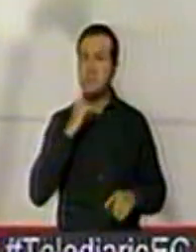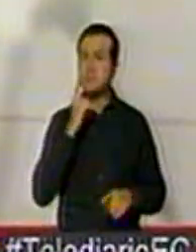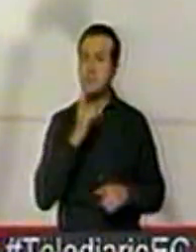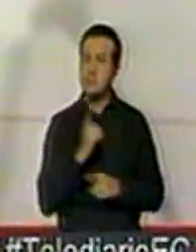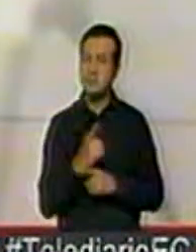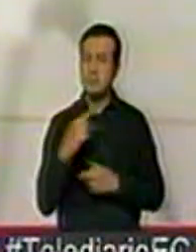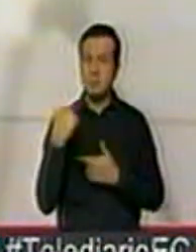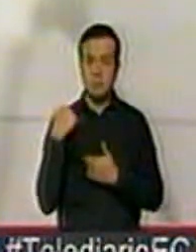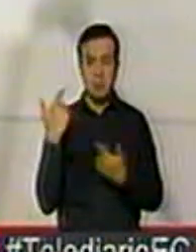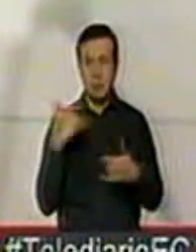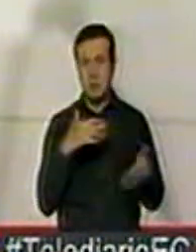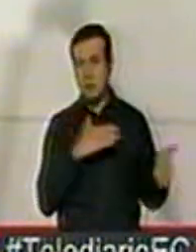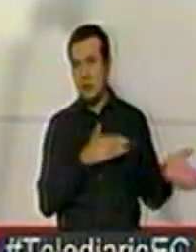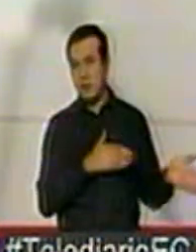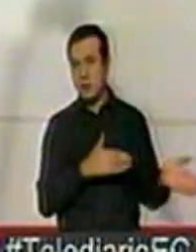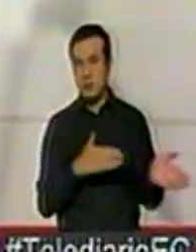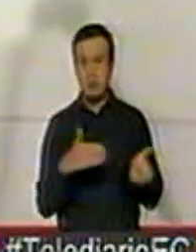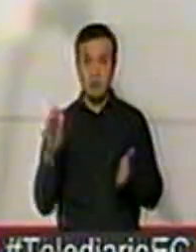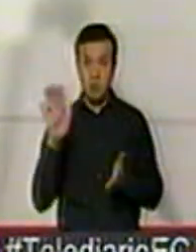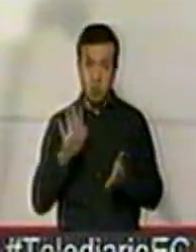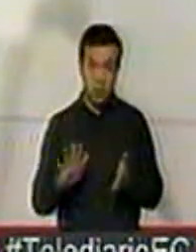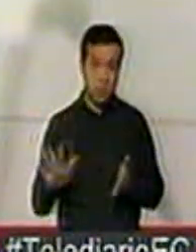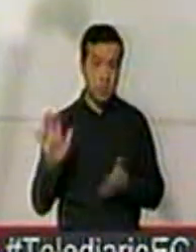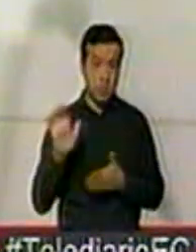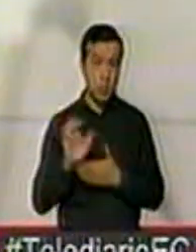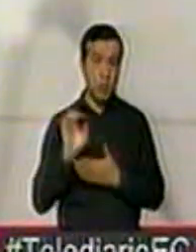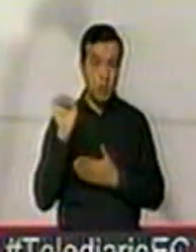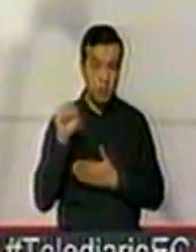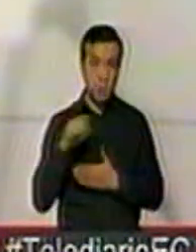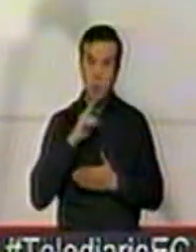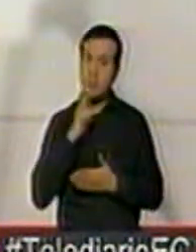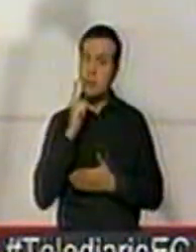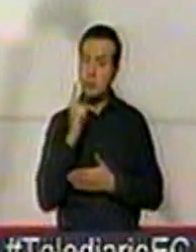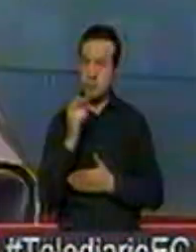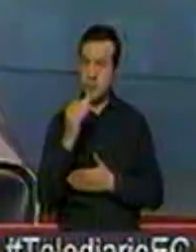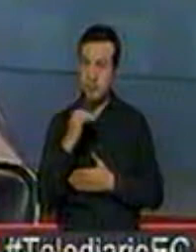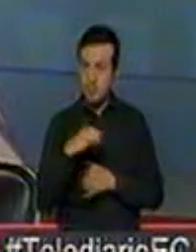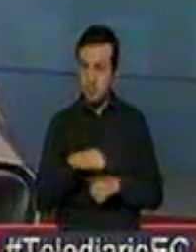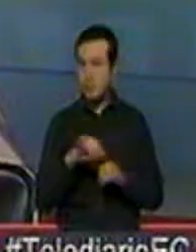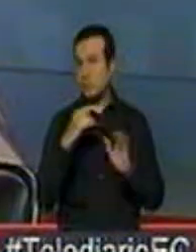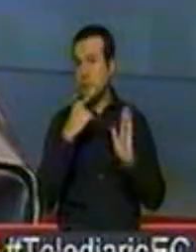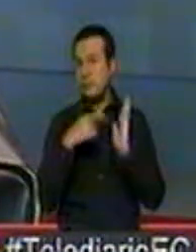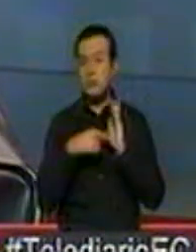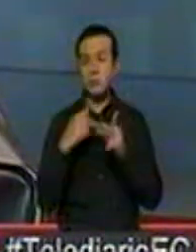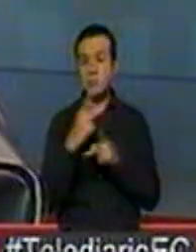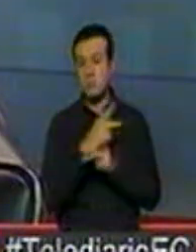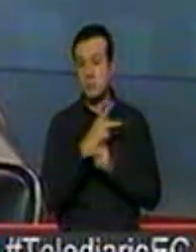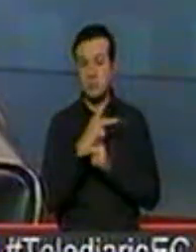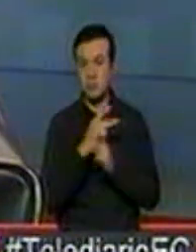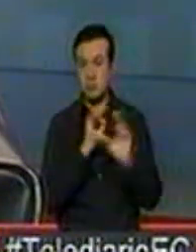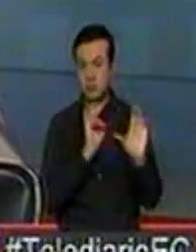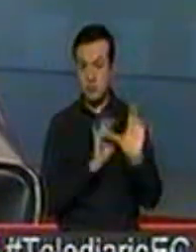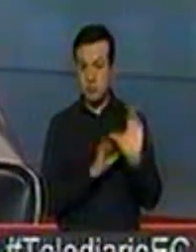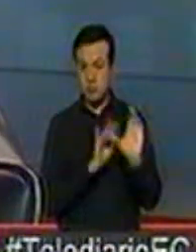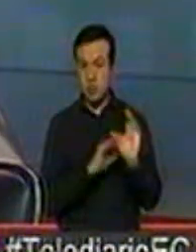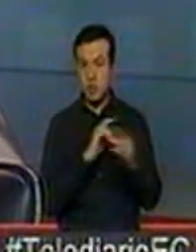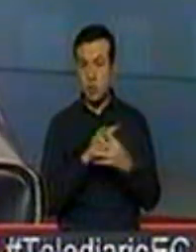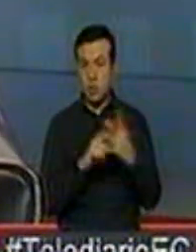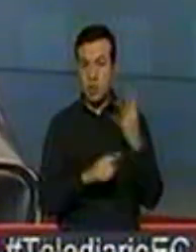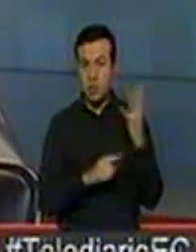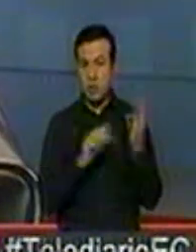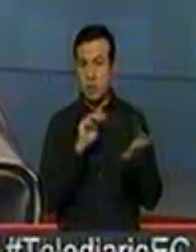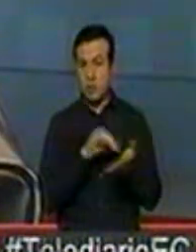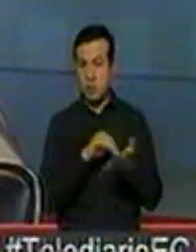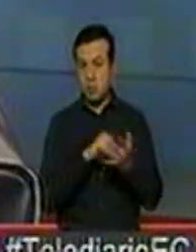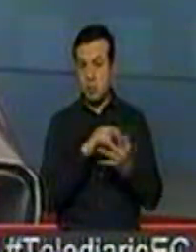su tarea para que el Ecuador pueda desarrollarse como es lo que queremos. En el caso del Consejo de Participación Ciudadana, de estos cuatro miembros que